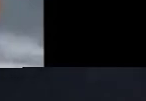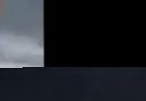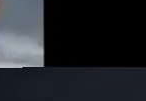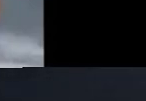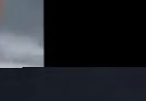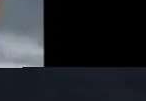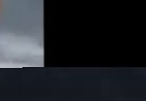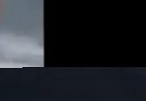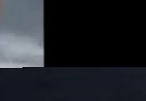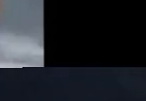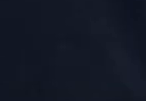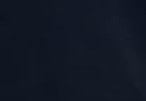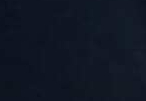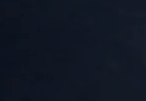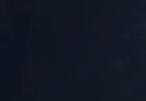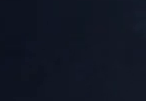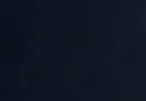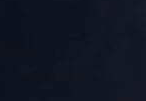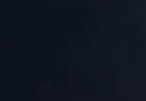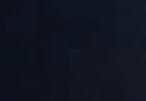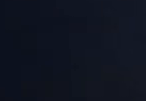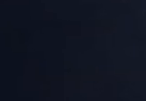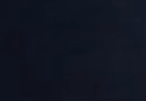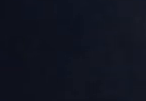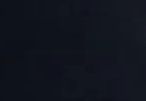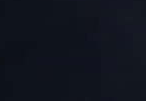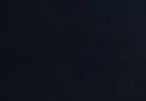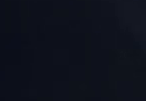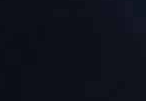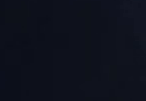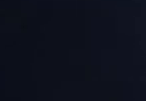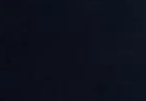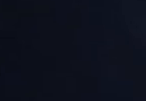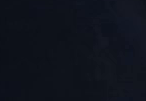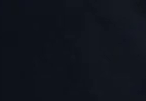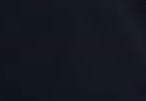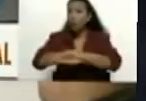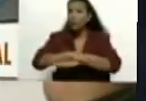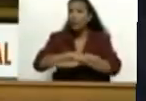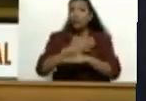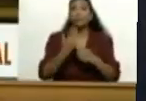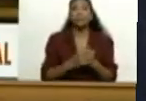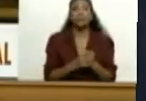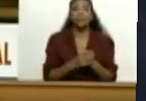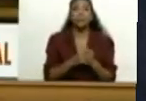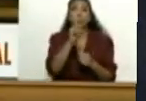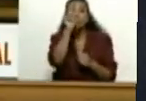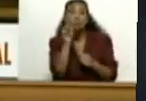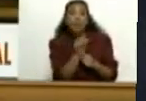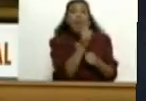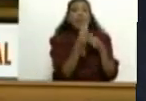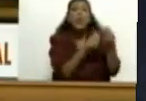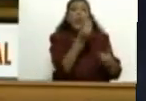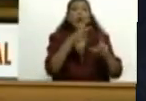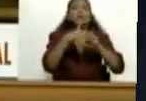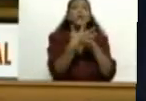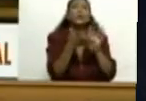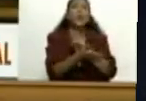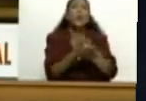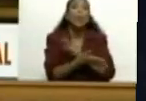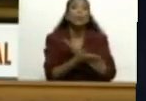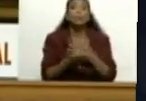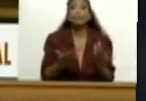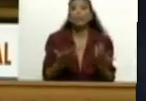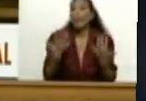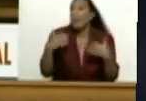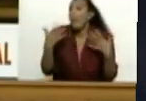Posteriormente sale Jorge Rodríguez diciendo, es que aquí es lo más grave aún. En mis redes